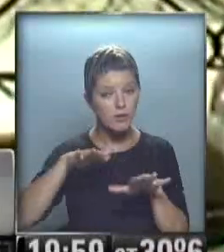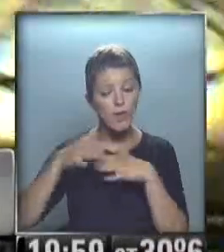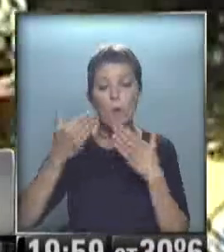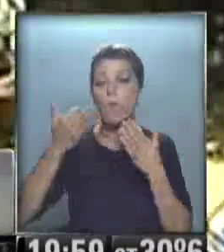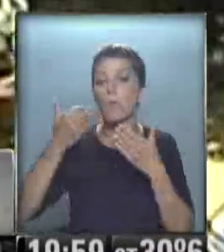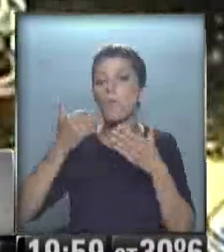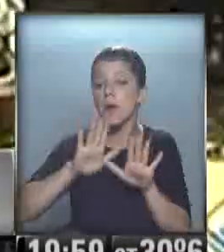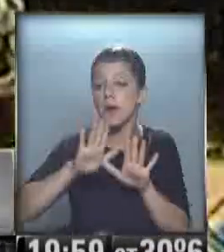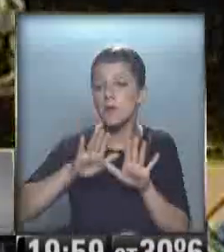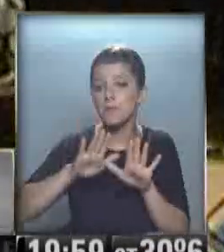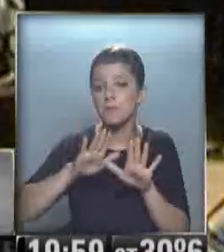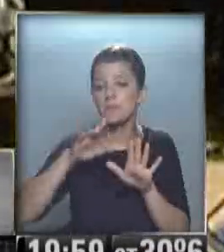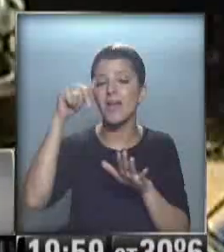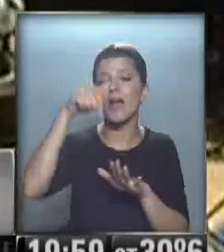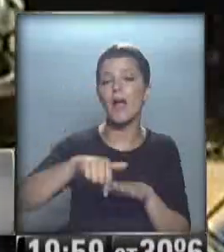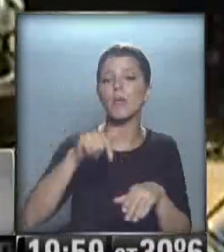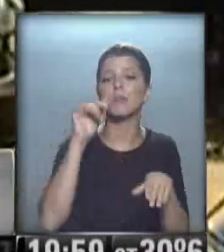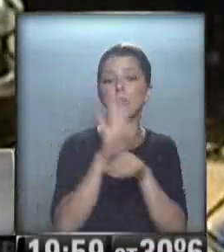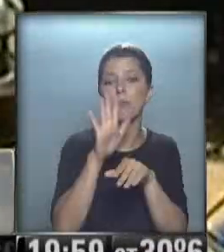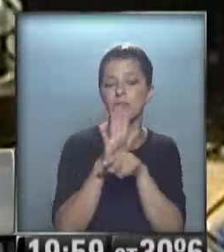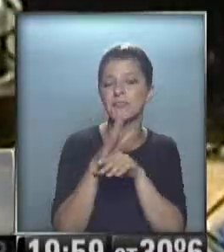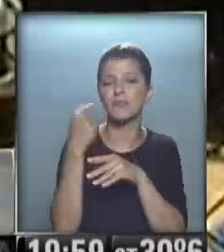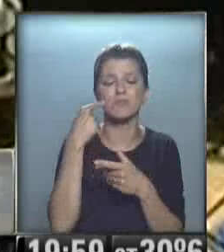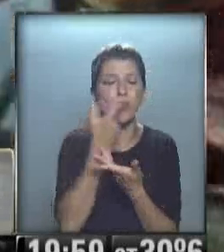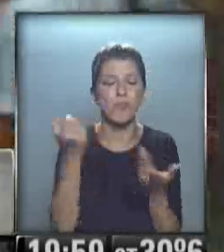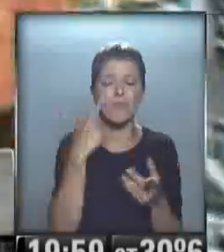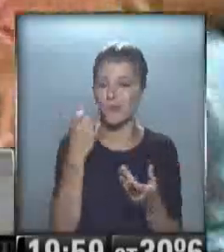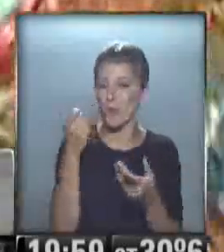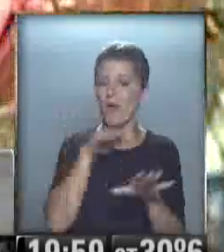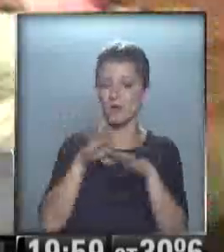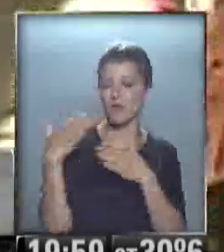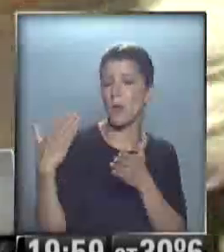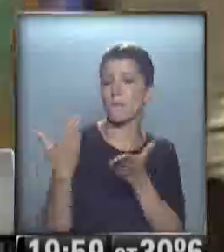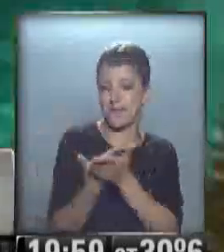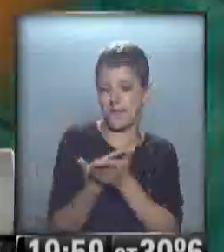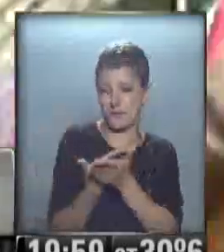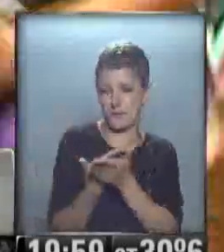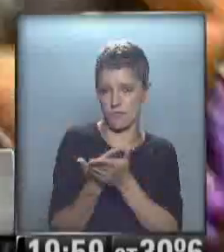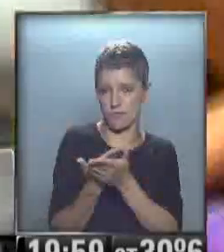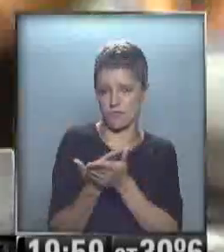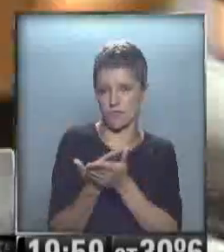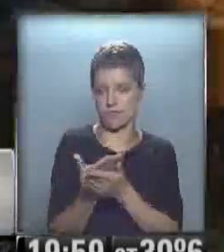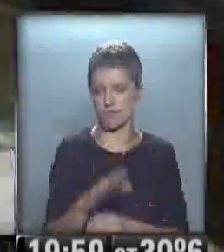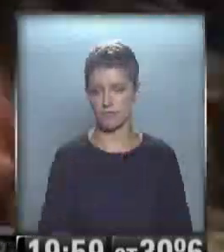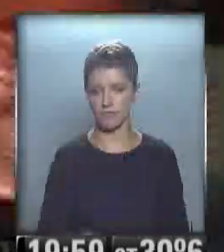probablemente no hubo una valoración de la dimensión del reclamo en un momento determinado.